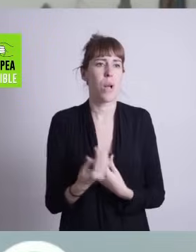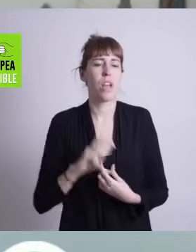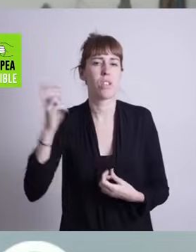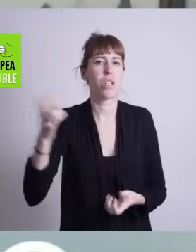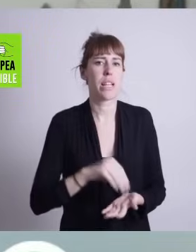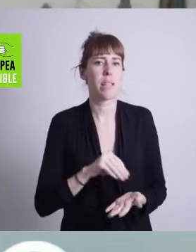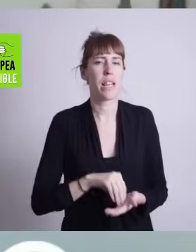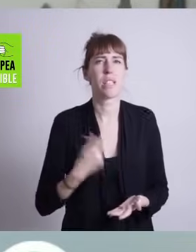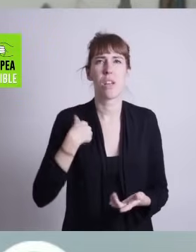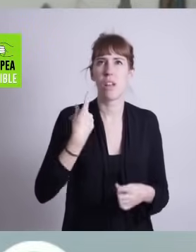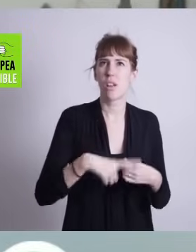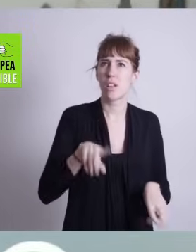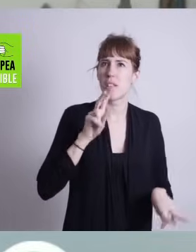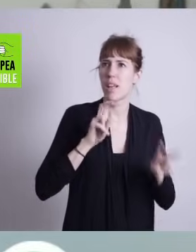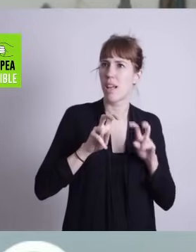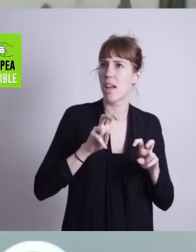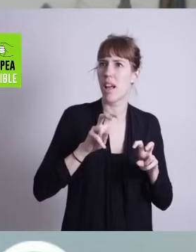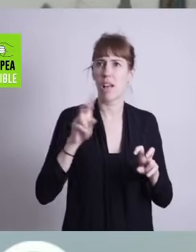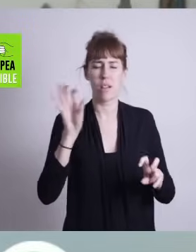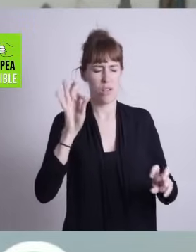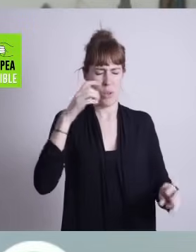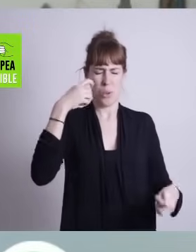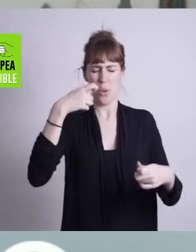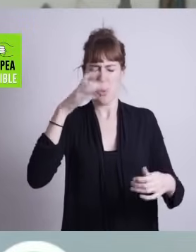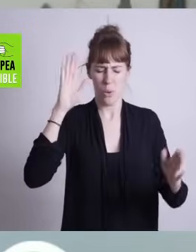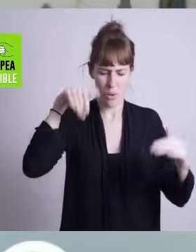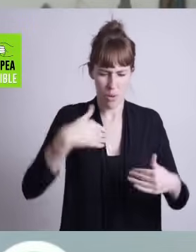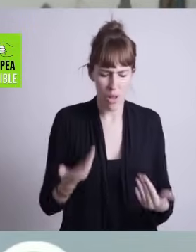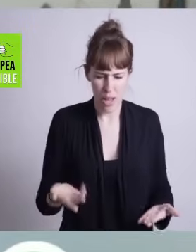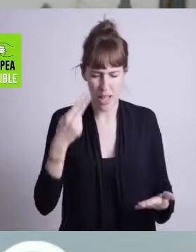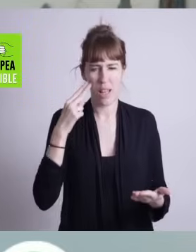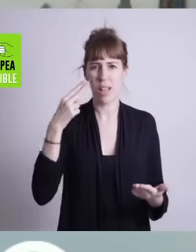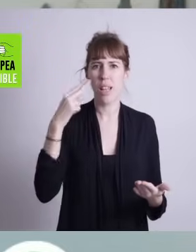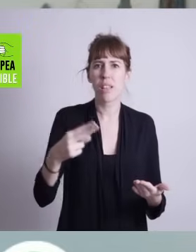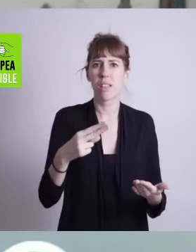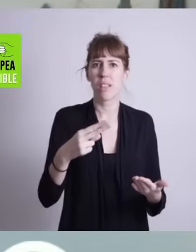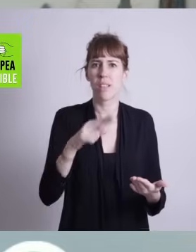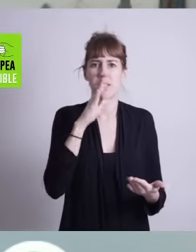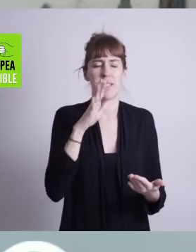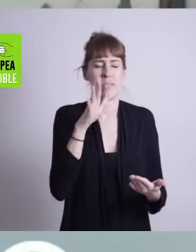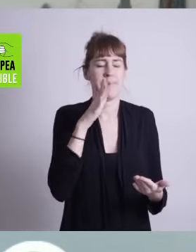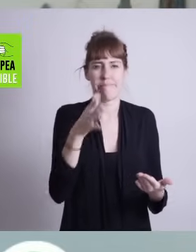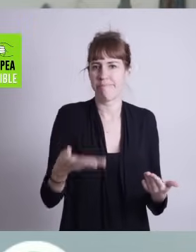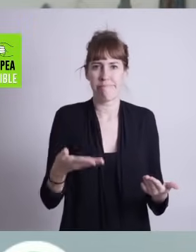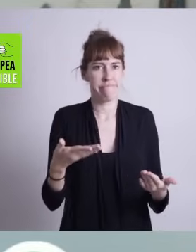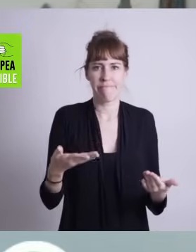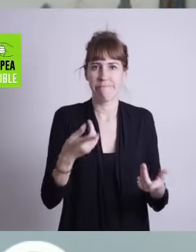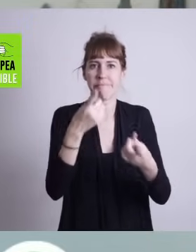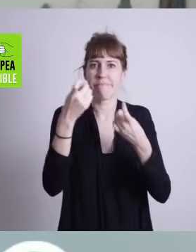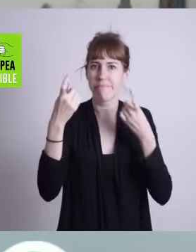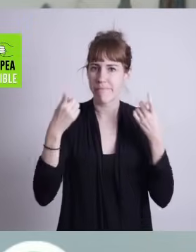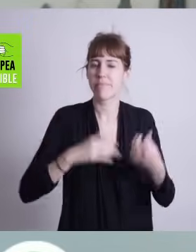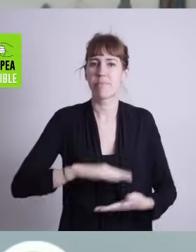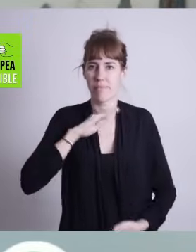a percibir cosas, a ver cosas descontroladamente, incluso en muchos casos nos da miedo porque realmente nos invaden. Y es porque nos falta esta